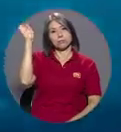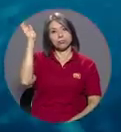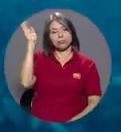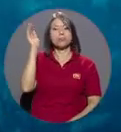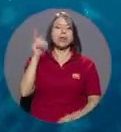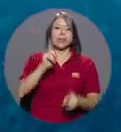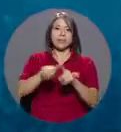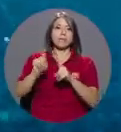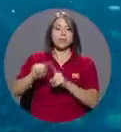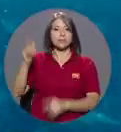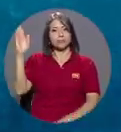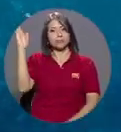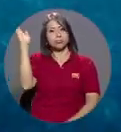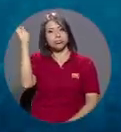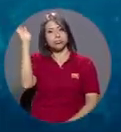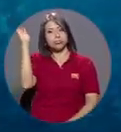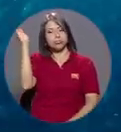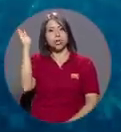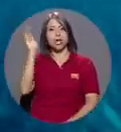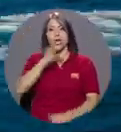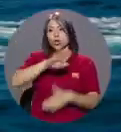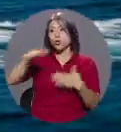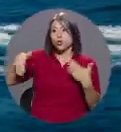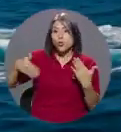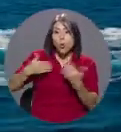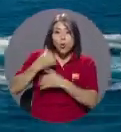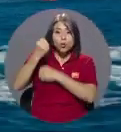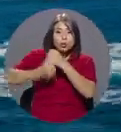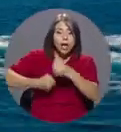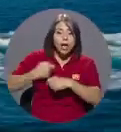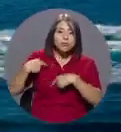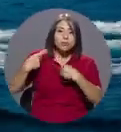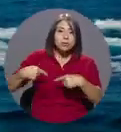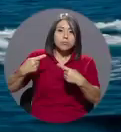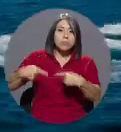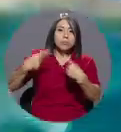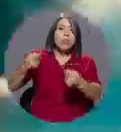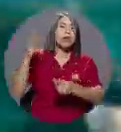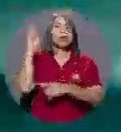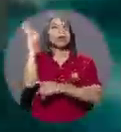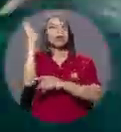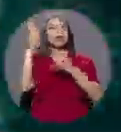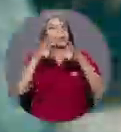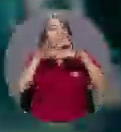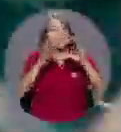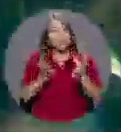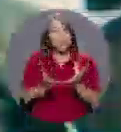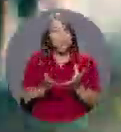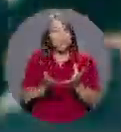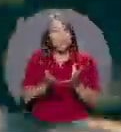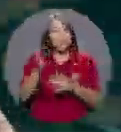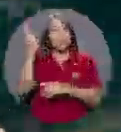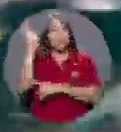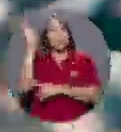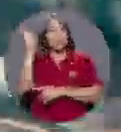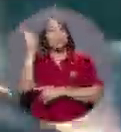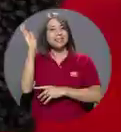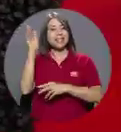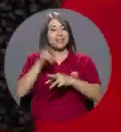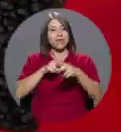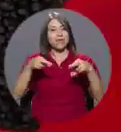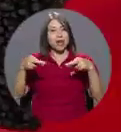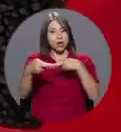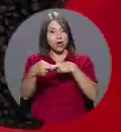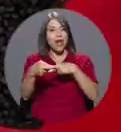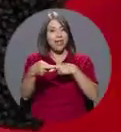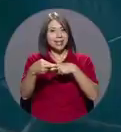papeles son las conferencias que tenemos todos los años, conferencias mundiales y